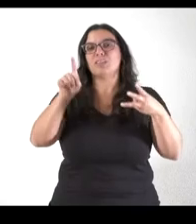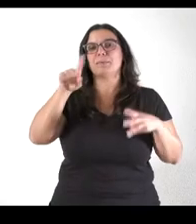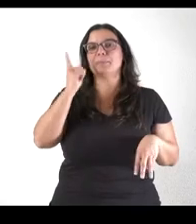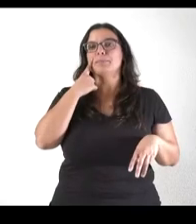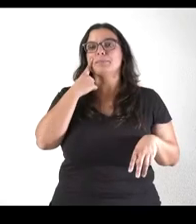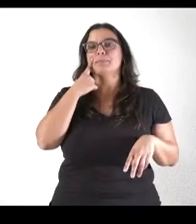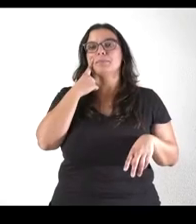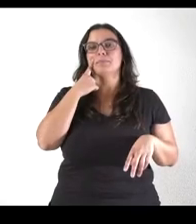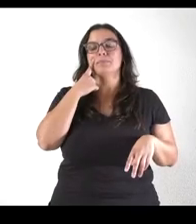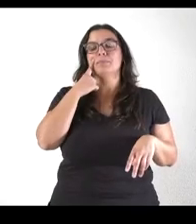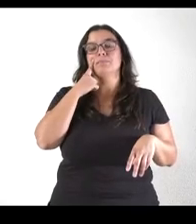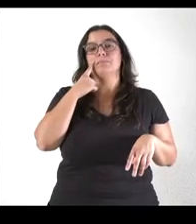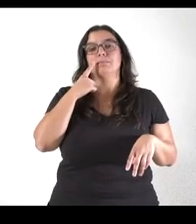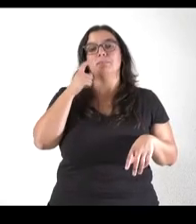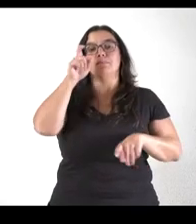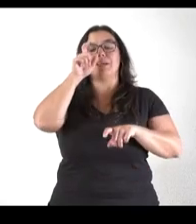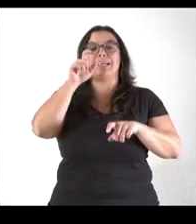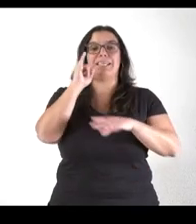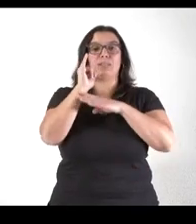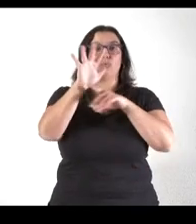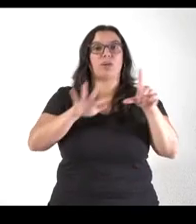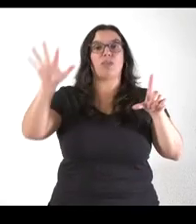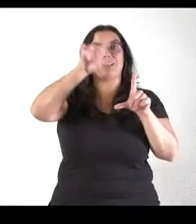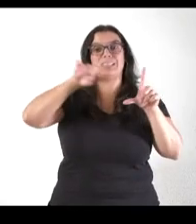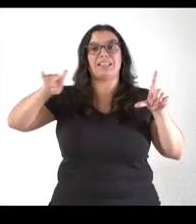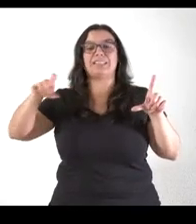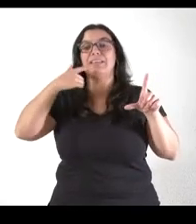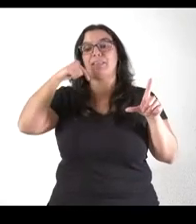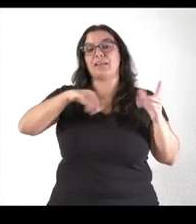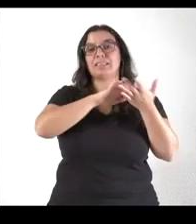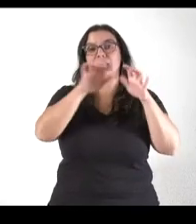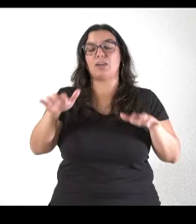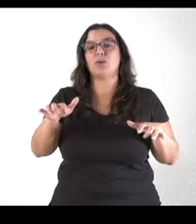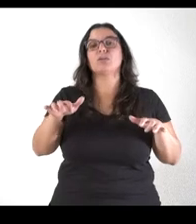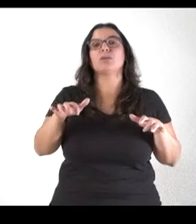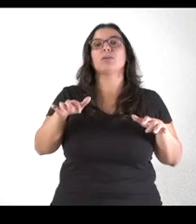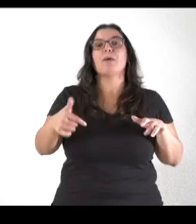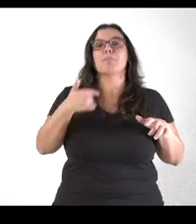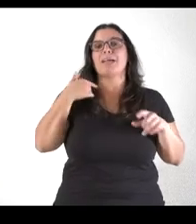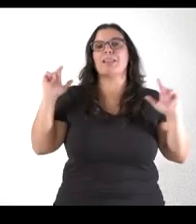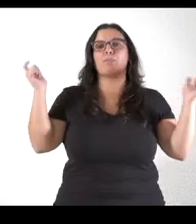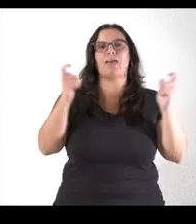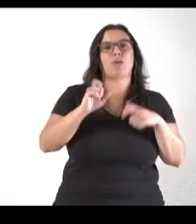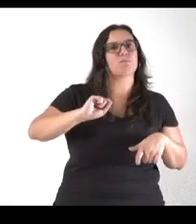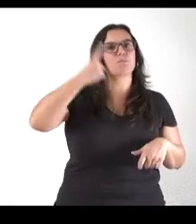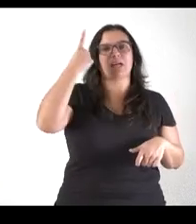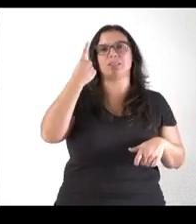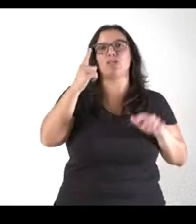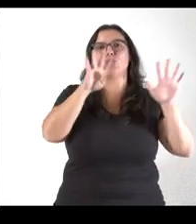las proyecciones de población del INE y apuntan a que Castilla y león liderará la pérdida de población con